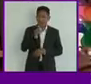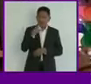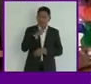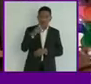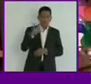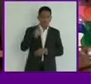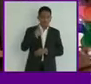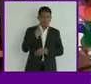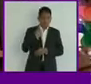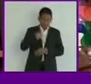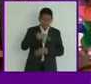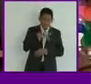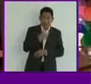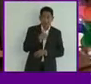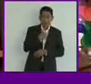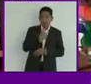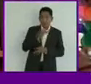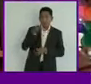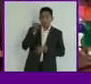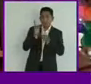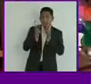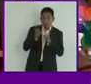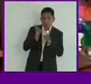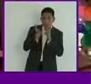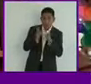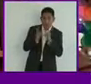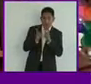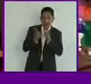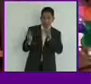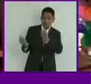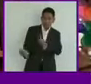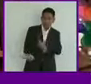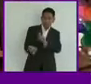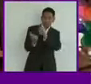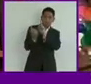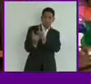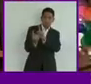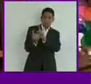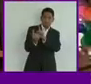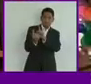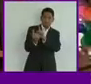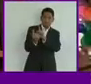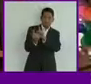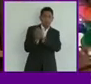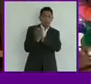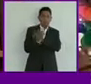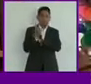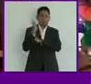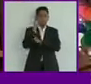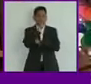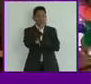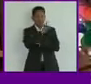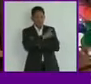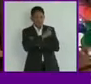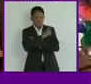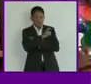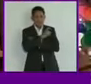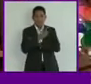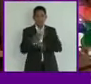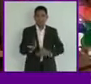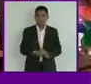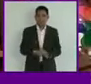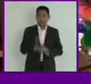ustedes y no caer en ridiculeces, espero no haberlo hecho, ¿no? O en exacerbar algunos puntos que puedan ser de